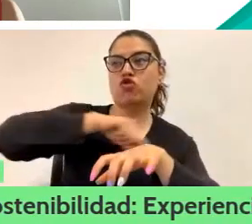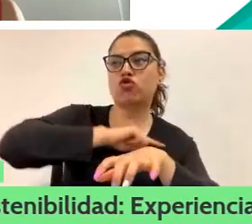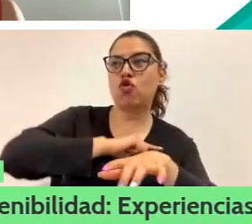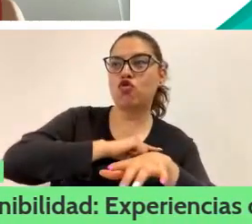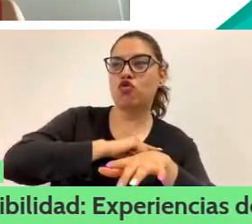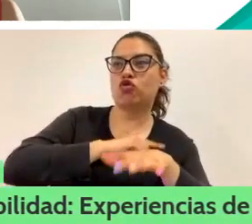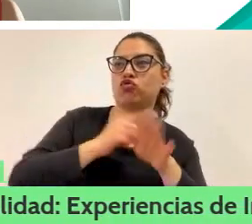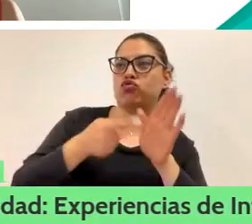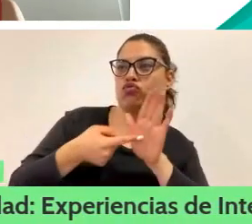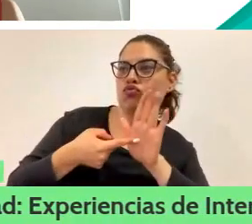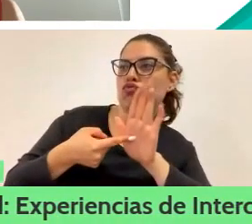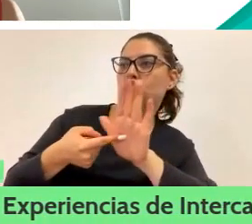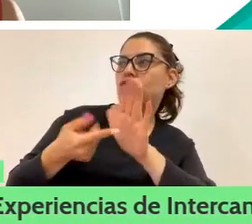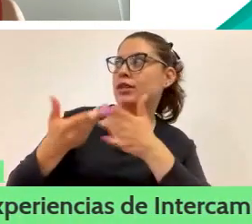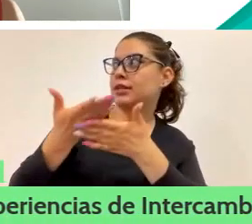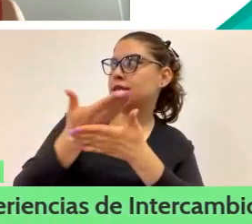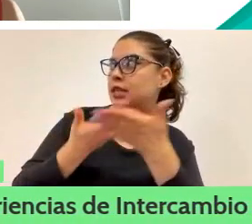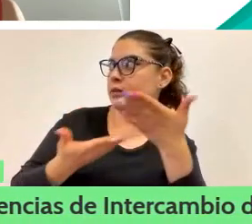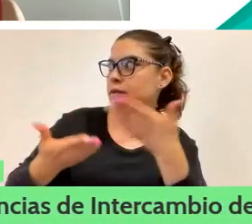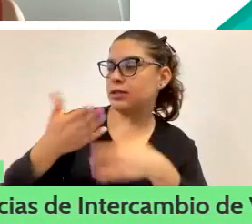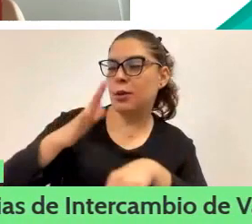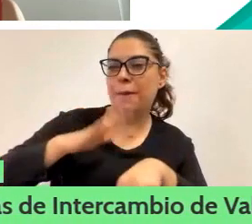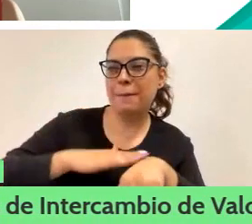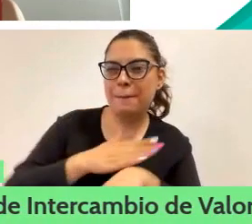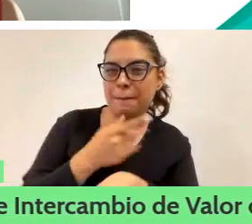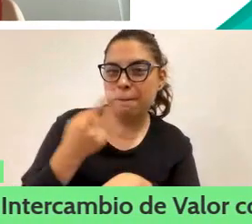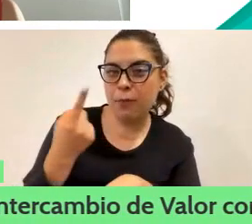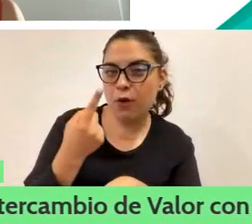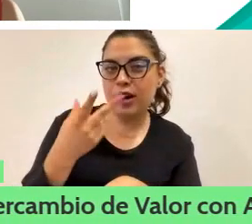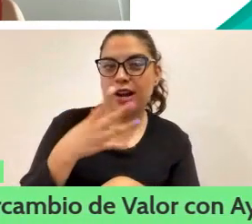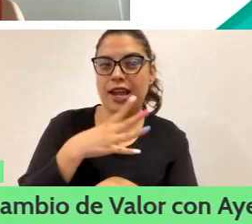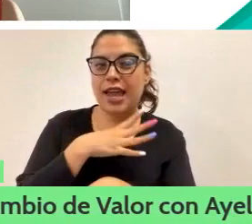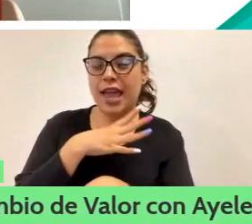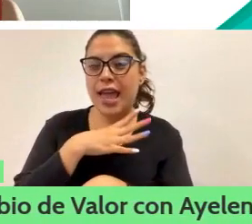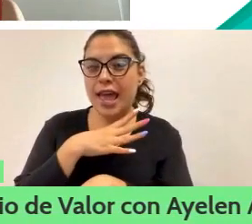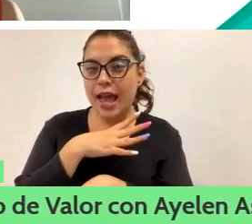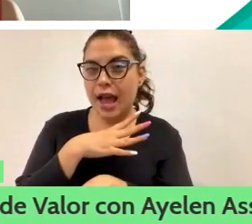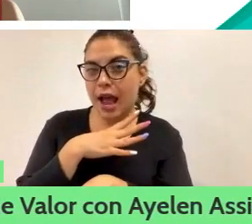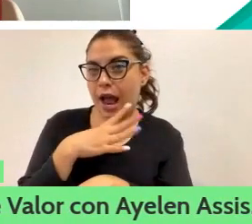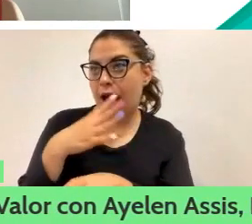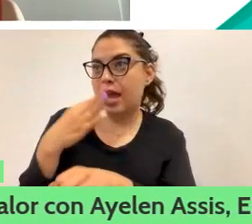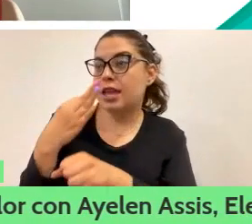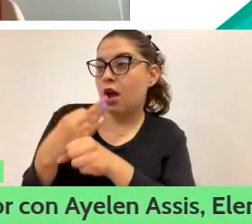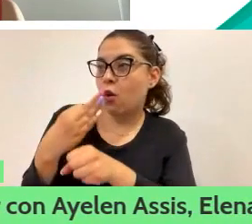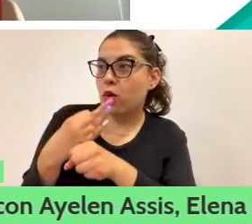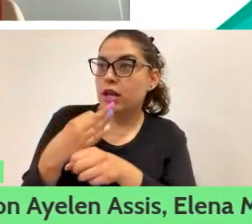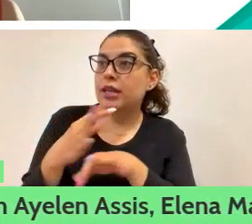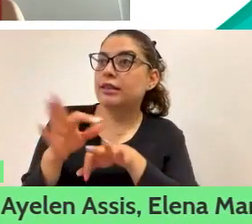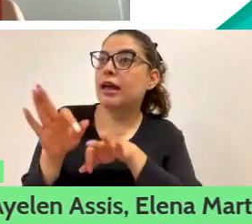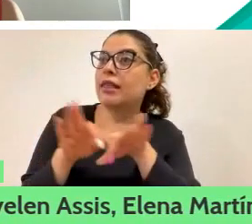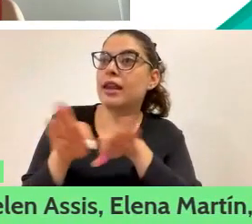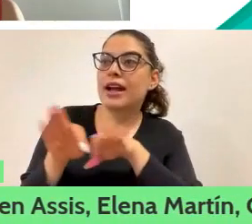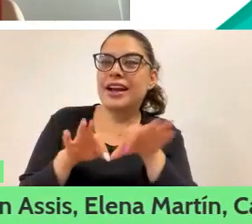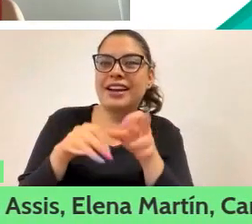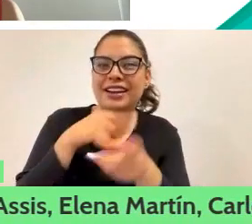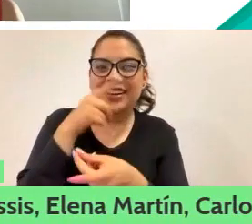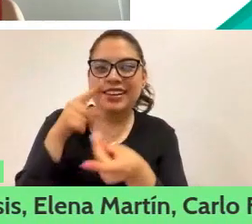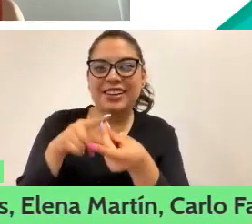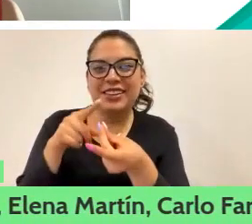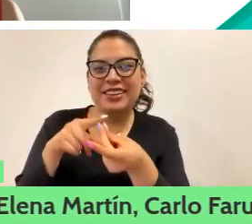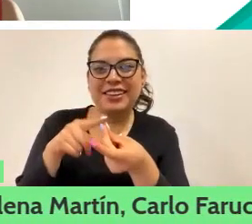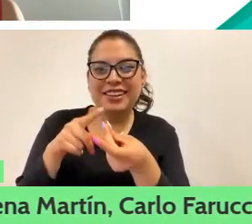empresas tradicionales donde está el mercado laboral actualmente más fuerte en Argentina. Claro.